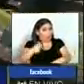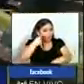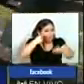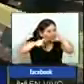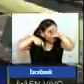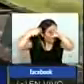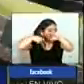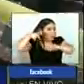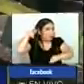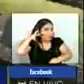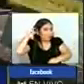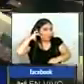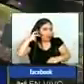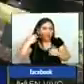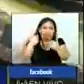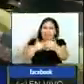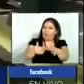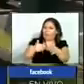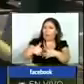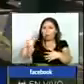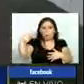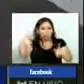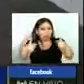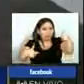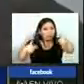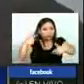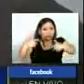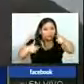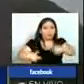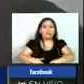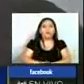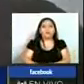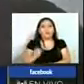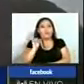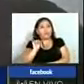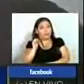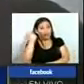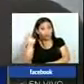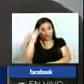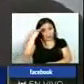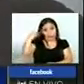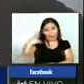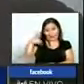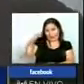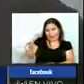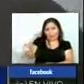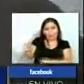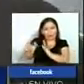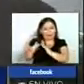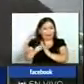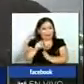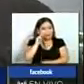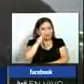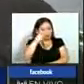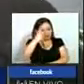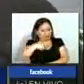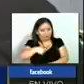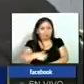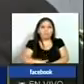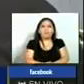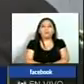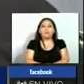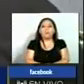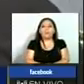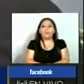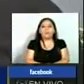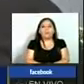algunos Videos de la escena Sonidos de armas De distintos calibres Esta residente De Charlotte Dijo que le entristece Lo que pasó Hemos